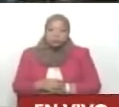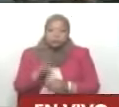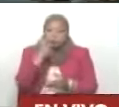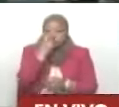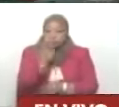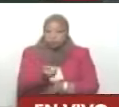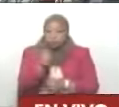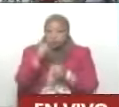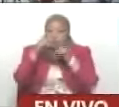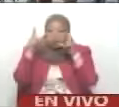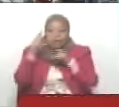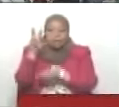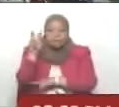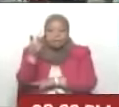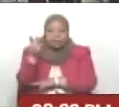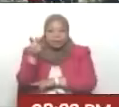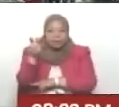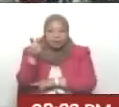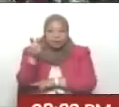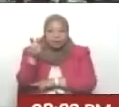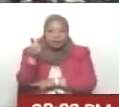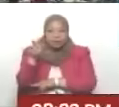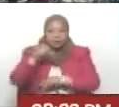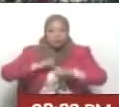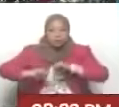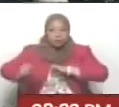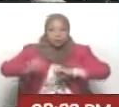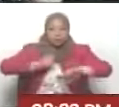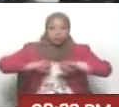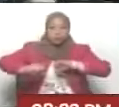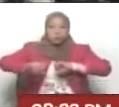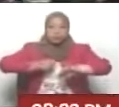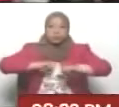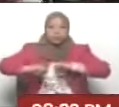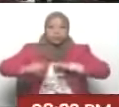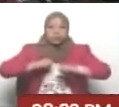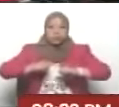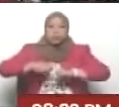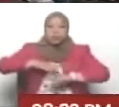pero el viernes había habido una movilización gigantesca